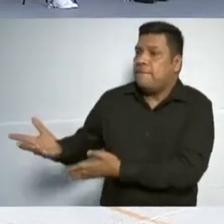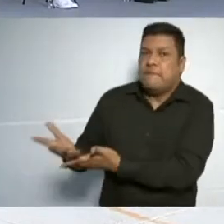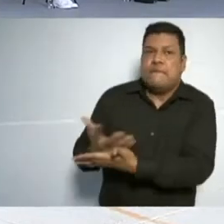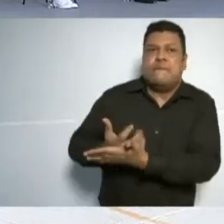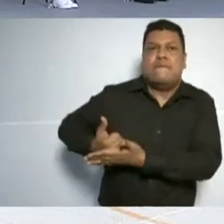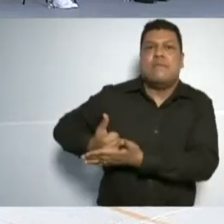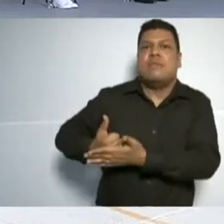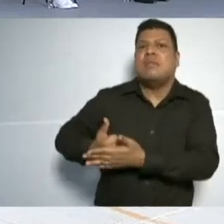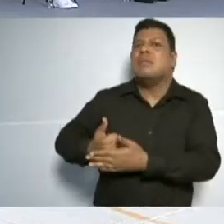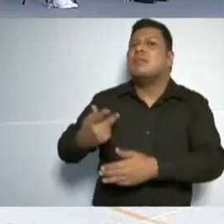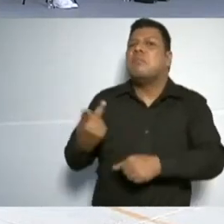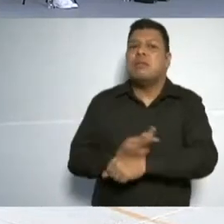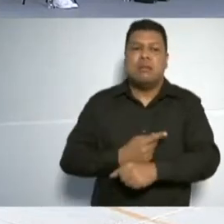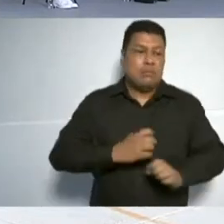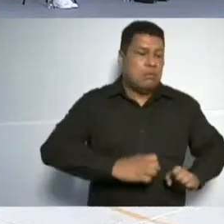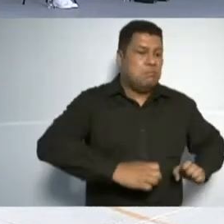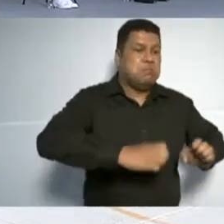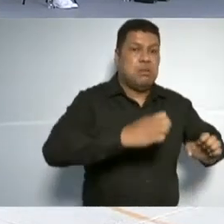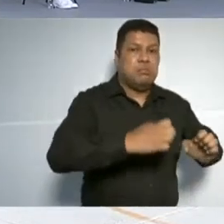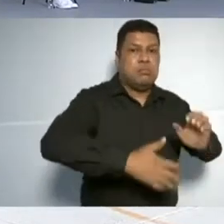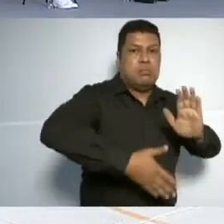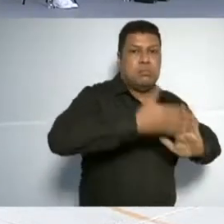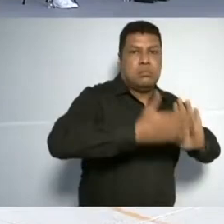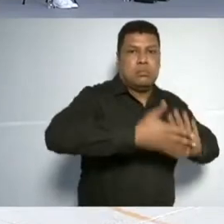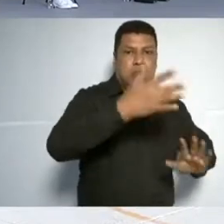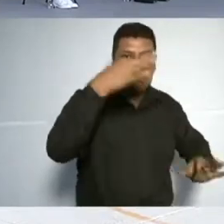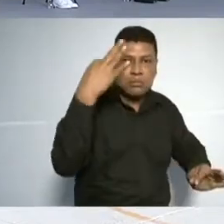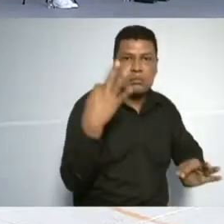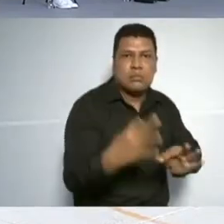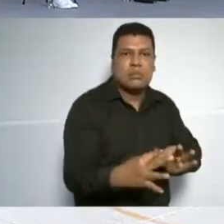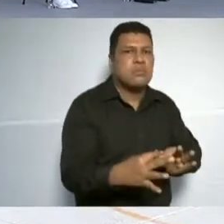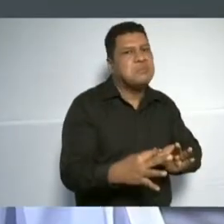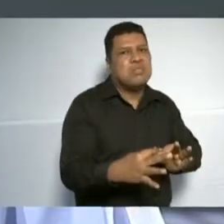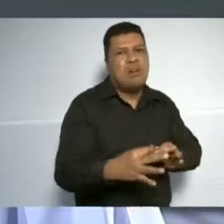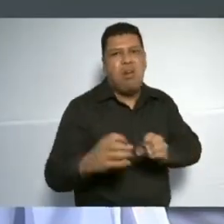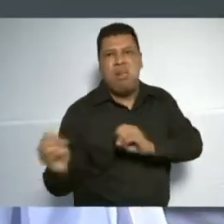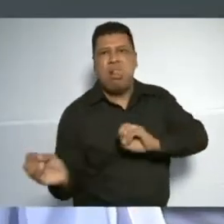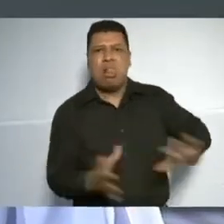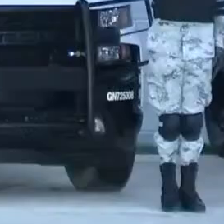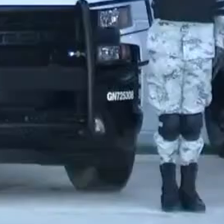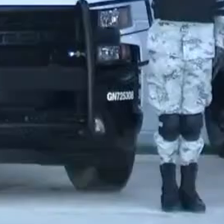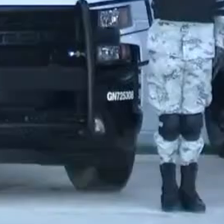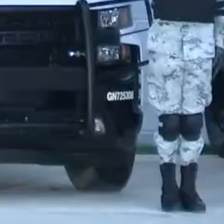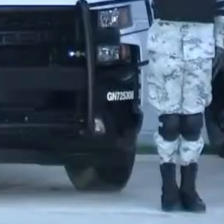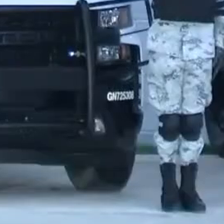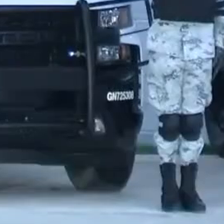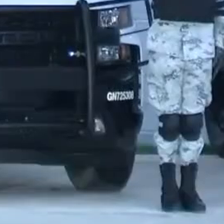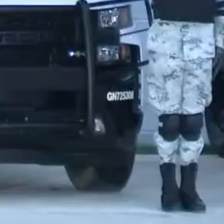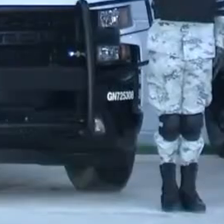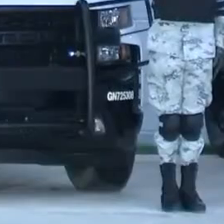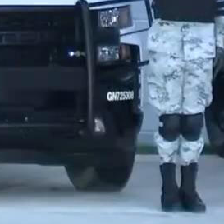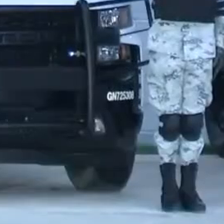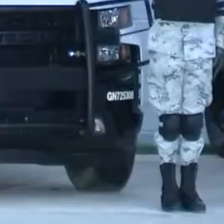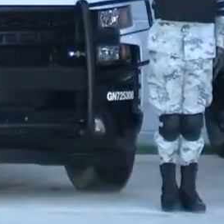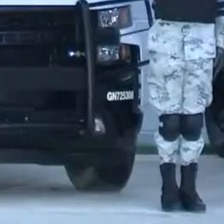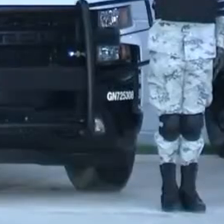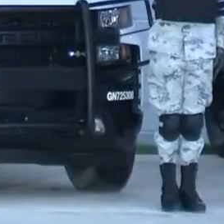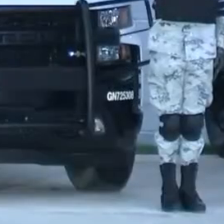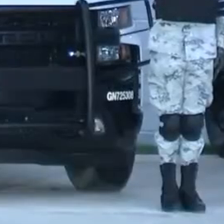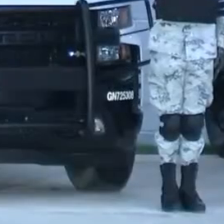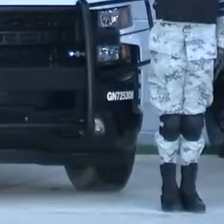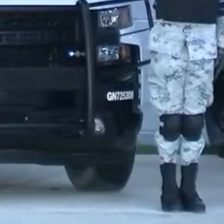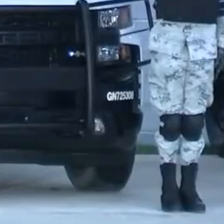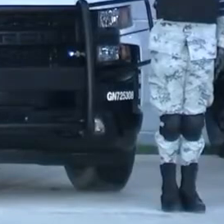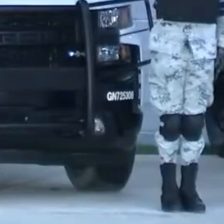encontramos muchas obras públicas, escuelas, carreteras,